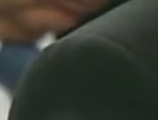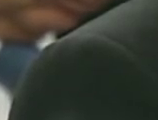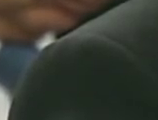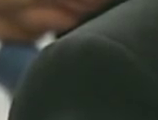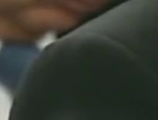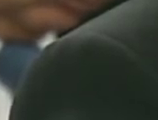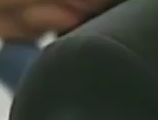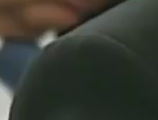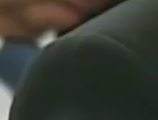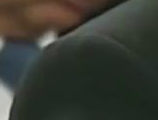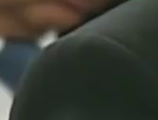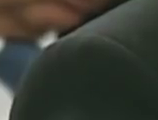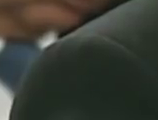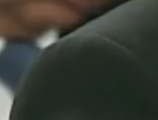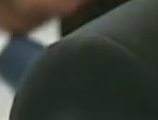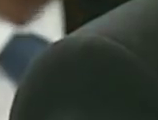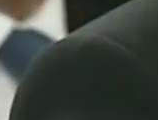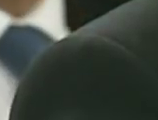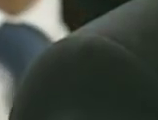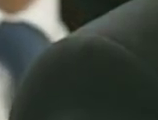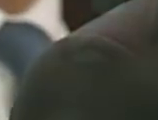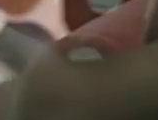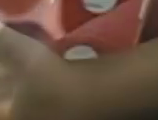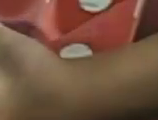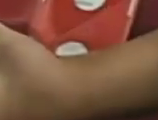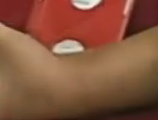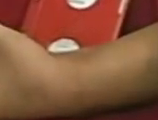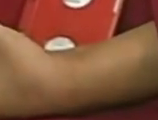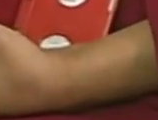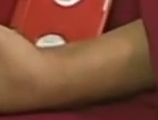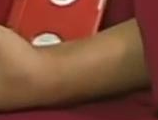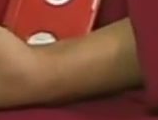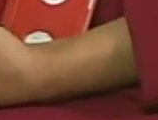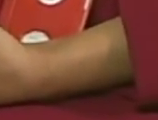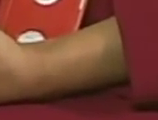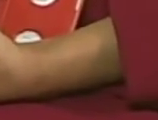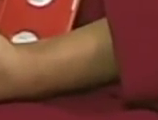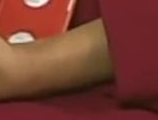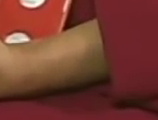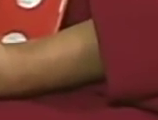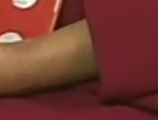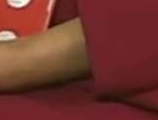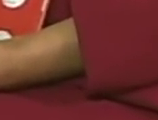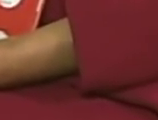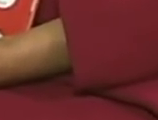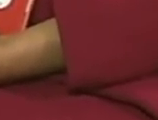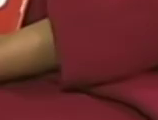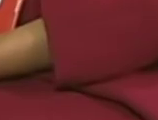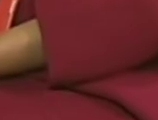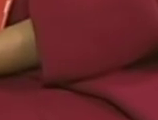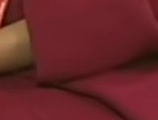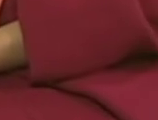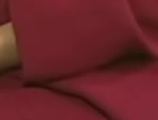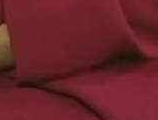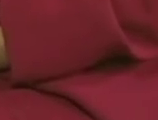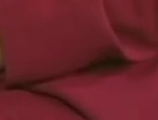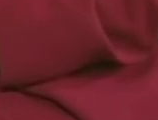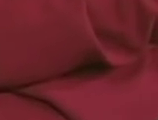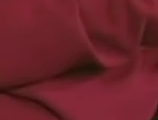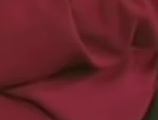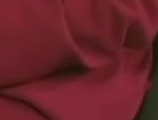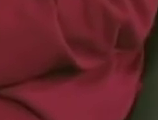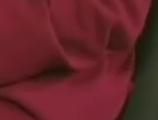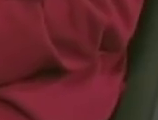los principios de gana y gana, de múltiple beneficio. Hemos llegado, hablado, pensamos que hemos visto que tenemos esa